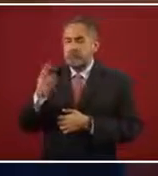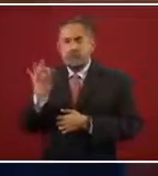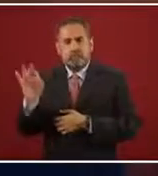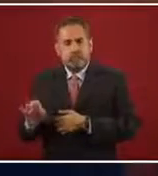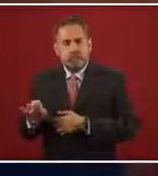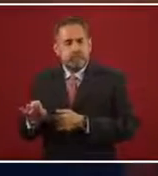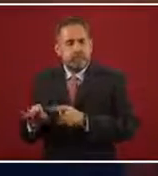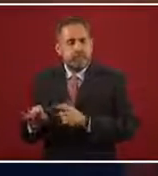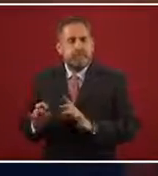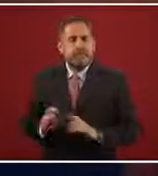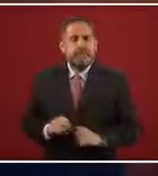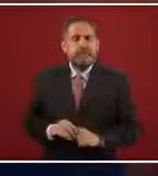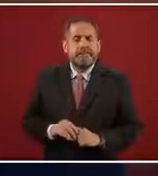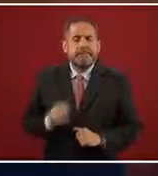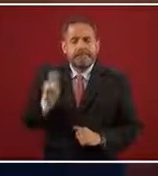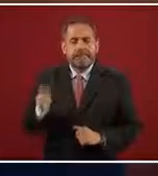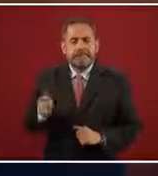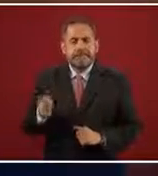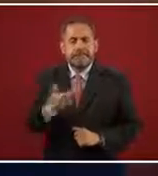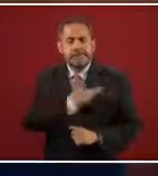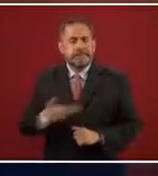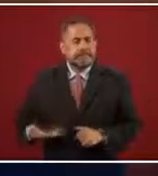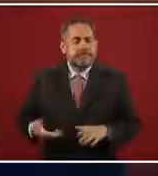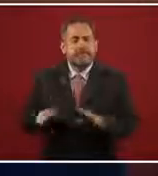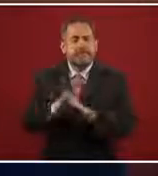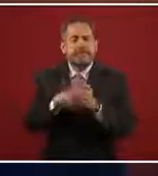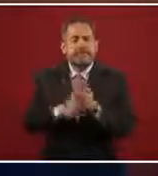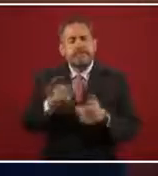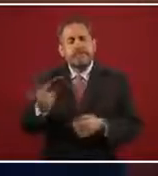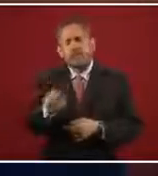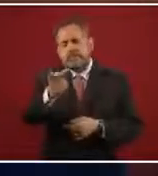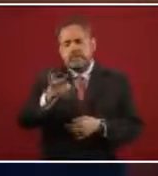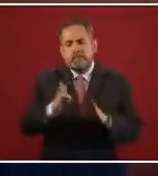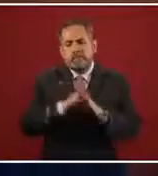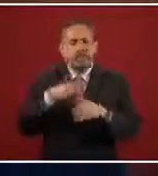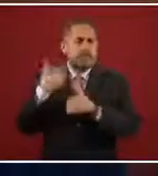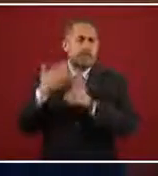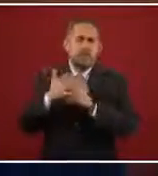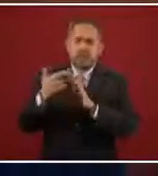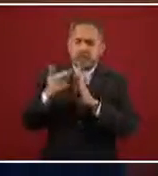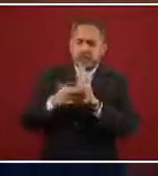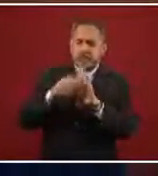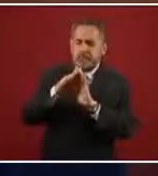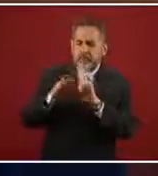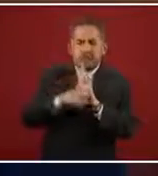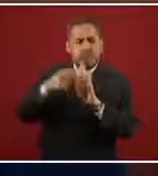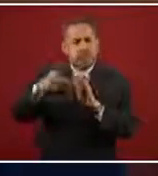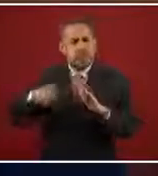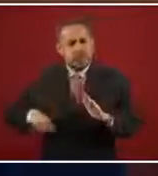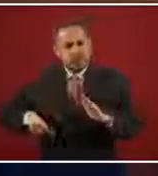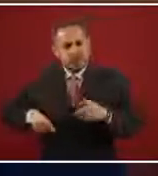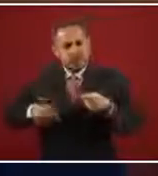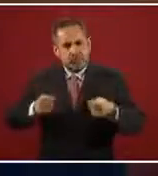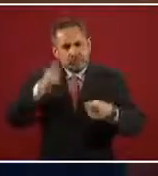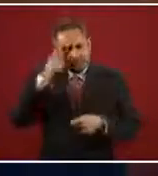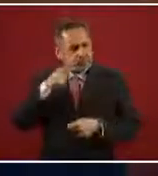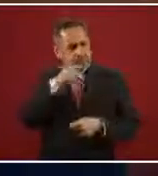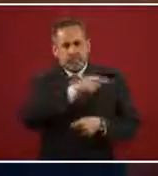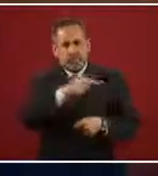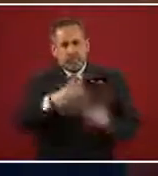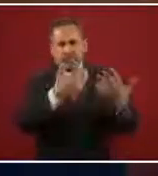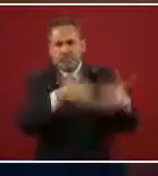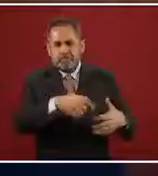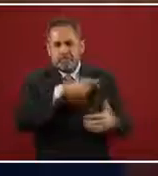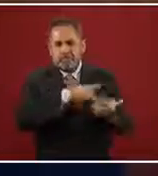2.83%. Presidente, ¿qué va a hacer o cuáles serán las medidas de su gobierno con esos